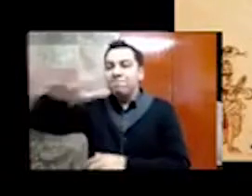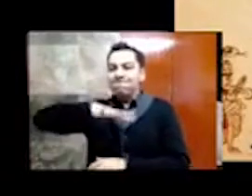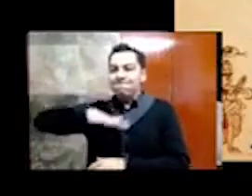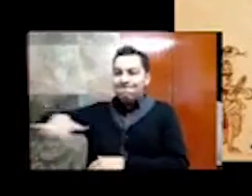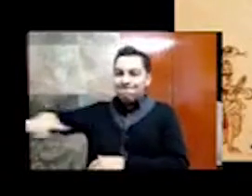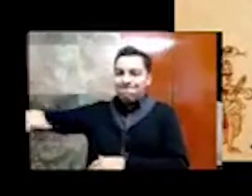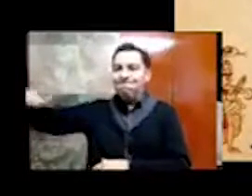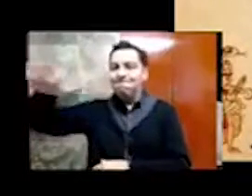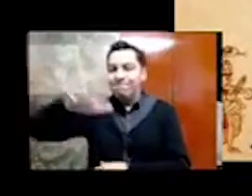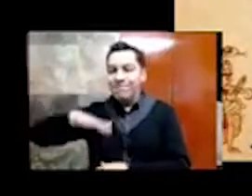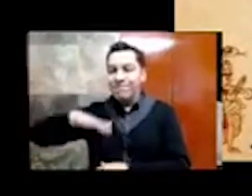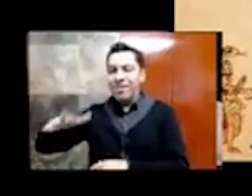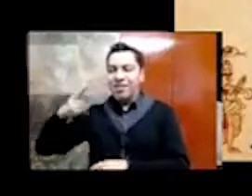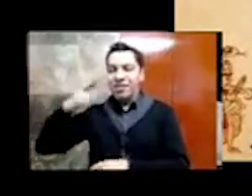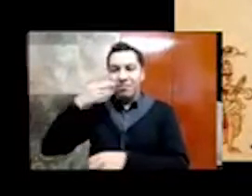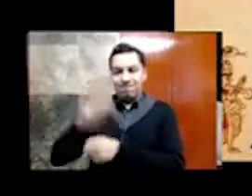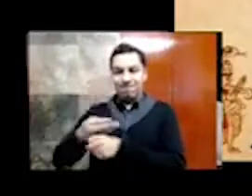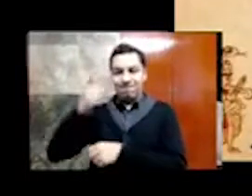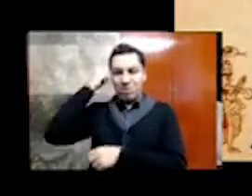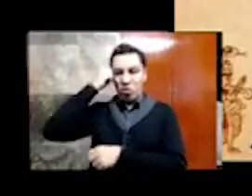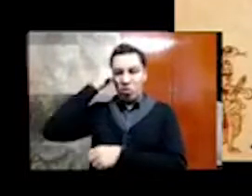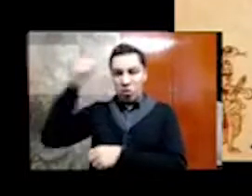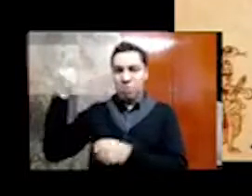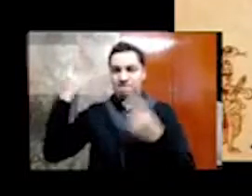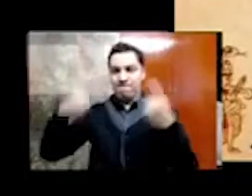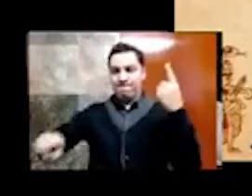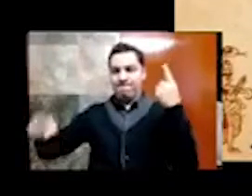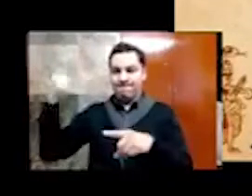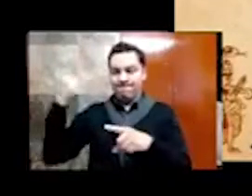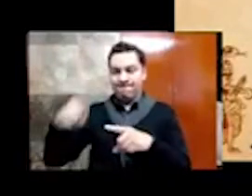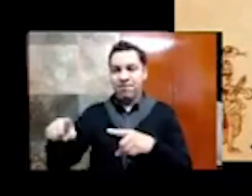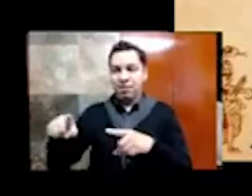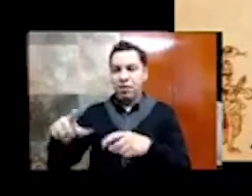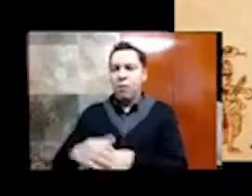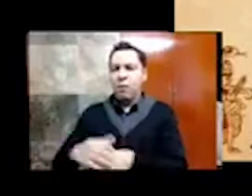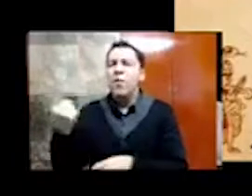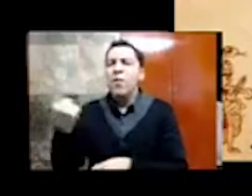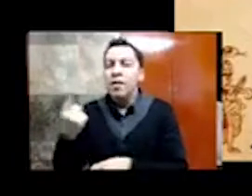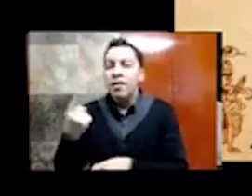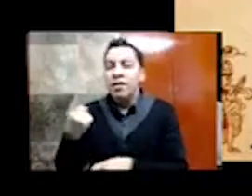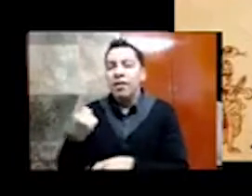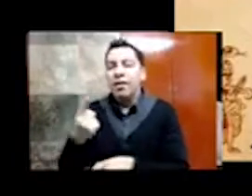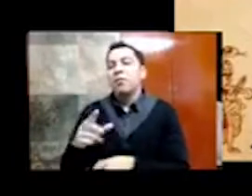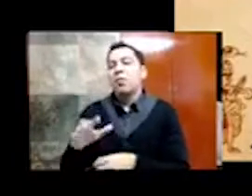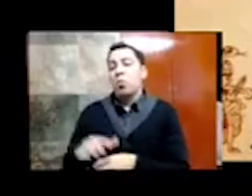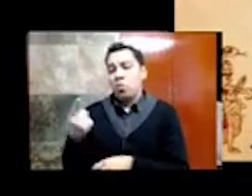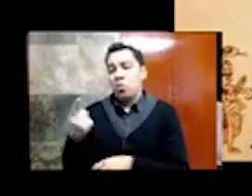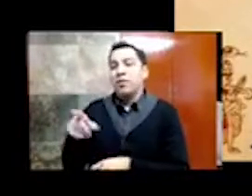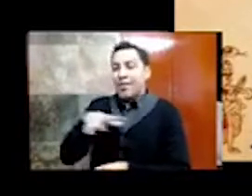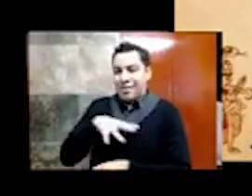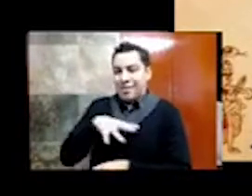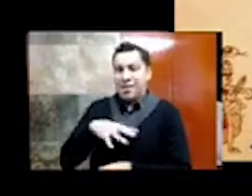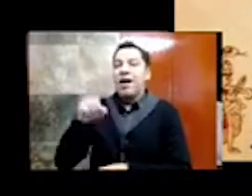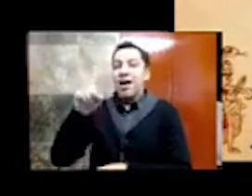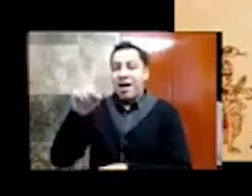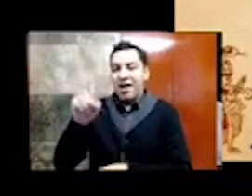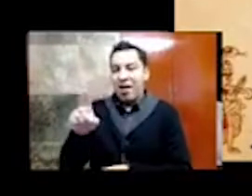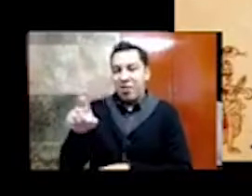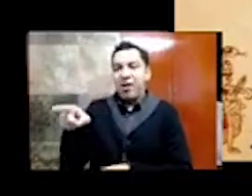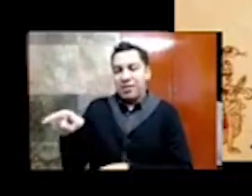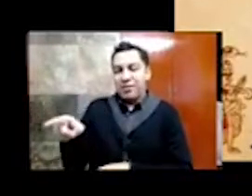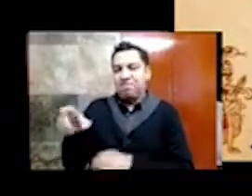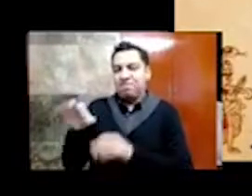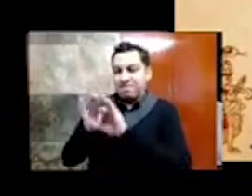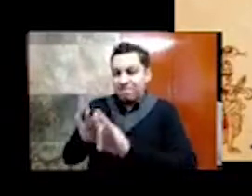azteca, ¿no? Cuatro líderes, cuatro sacerdotes, cuatro notables, entre los cuales hay una